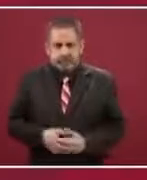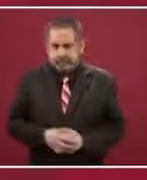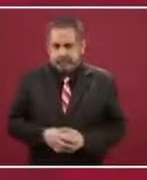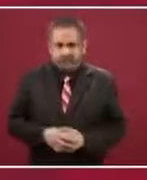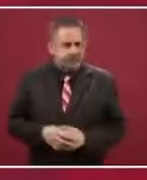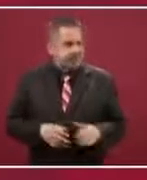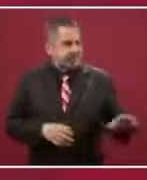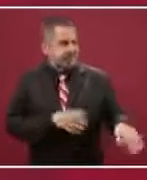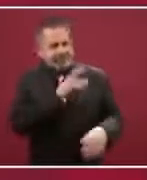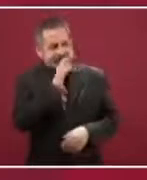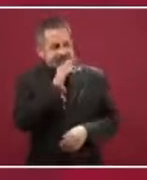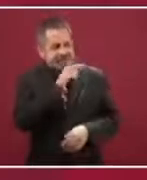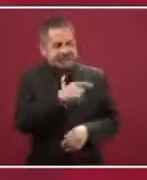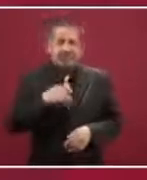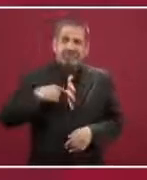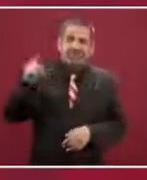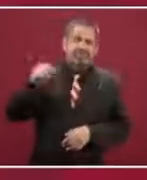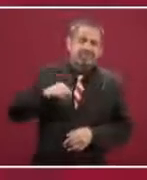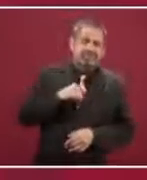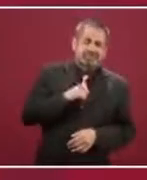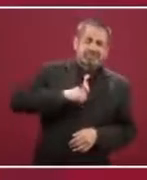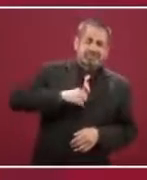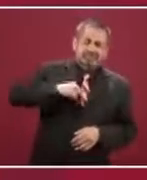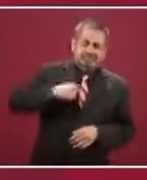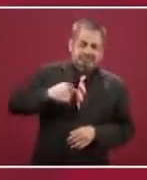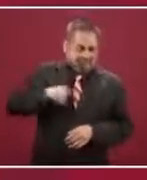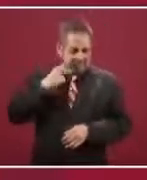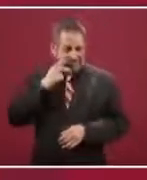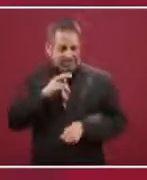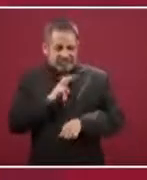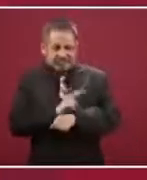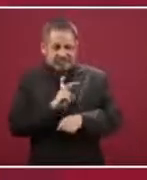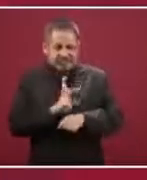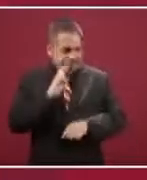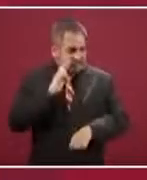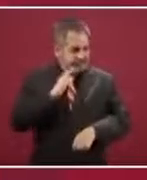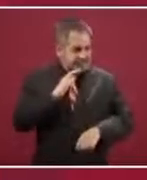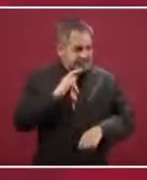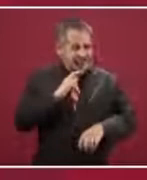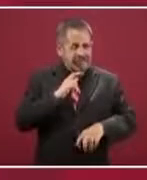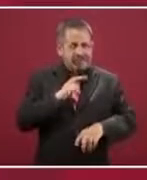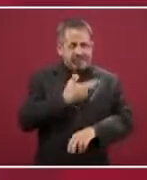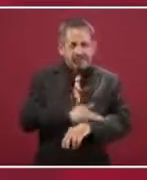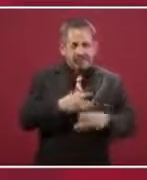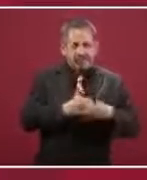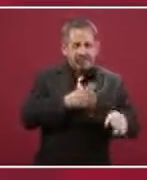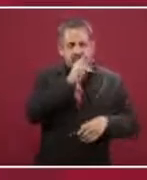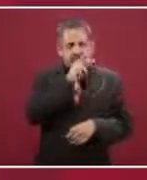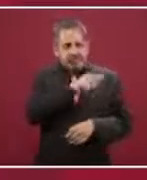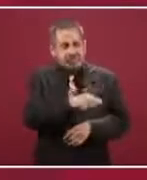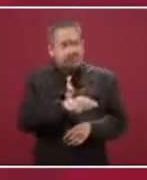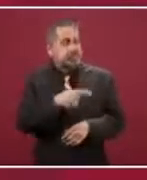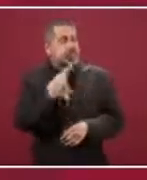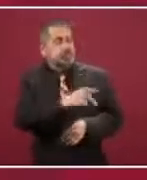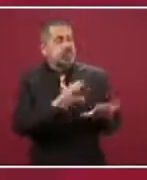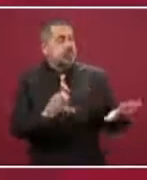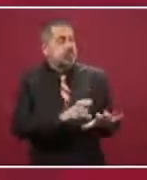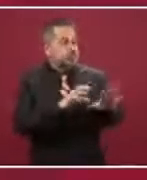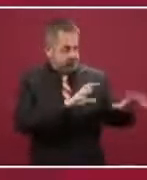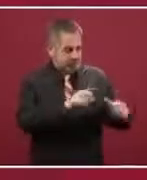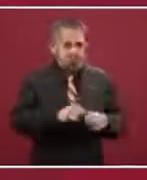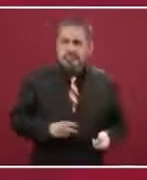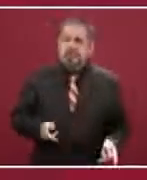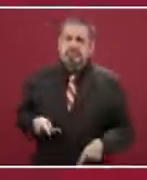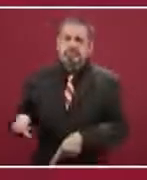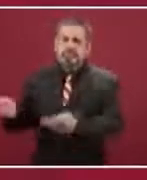No te preocupes, yo lo veo. Vamos a ver cómo vendemos tus computadoras,